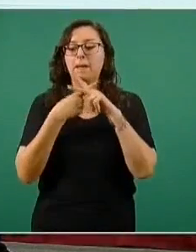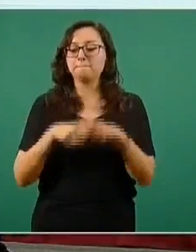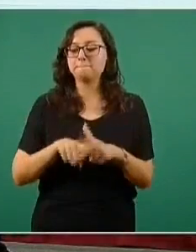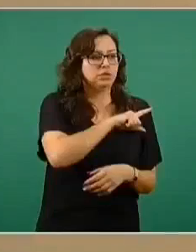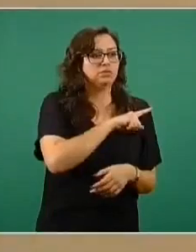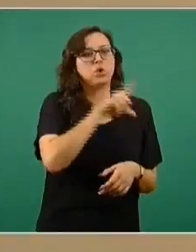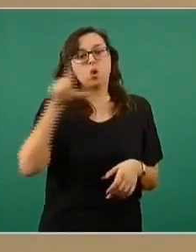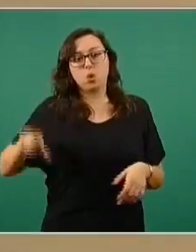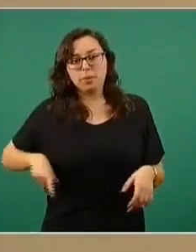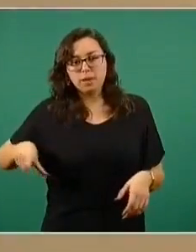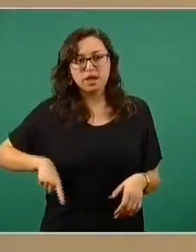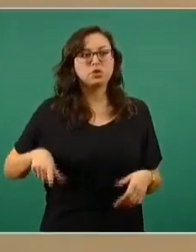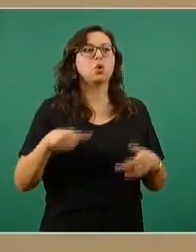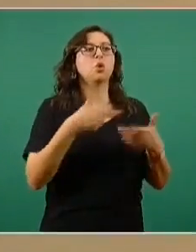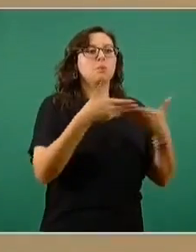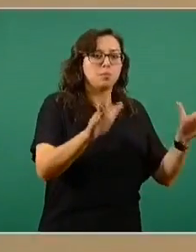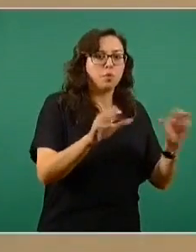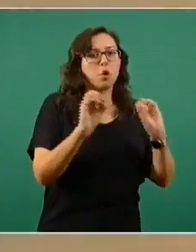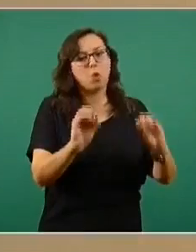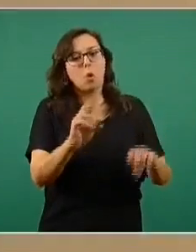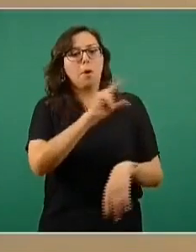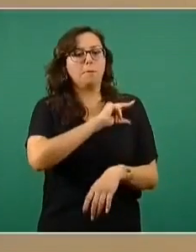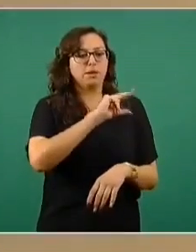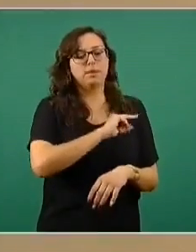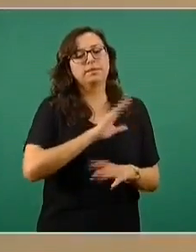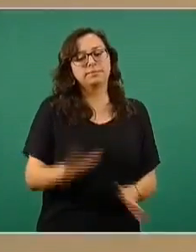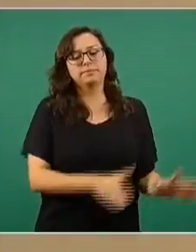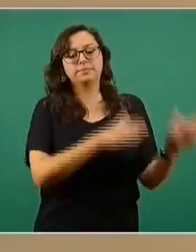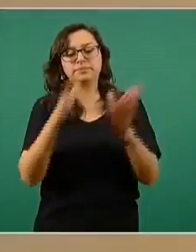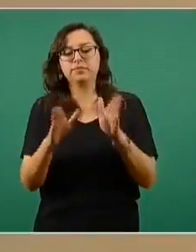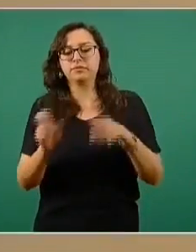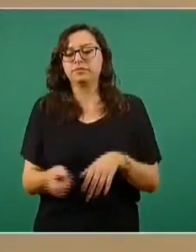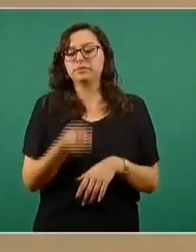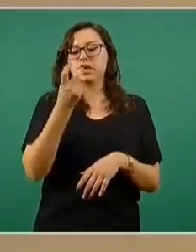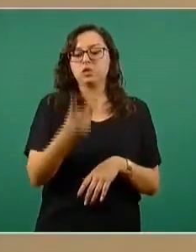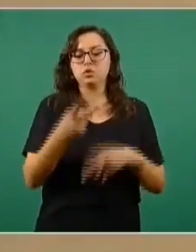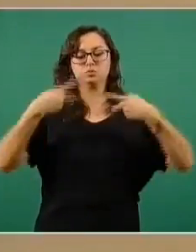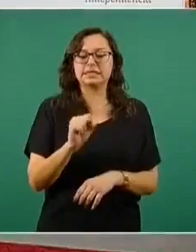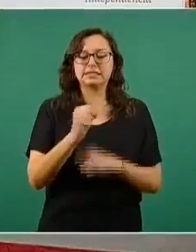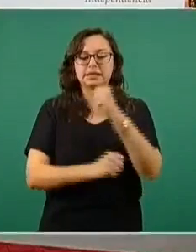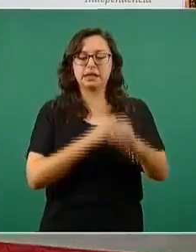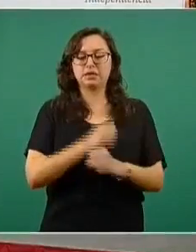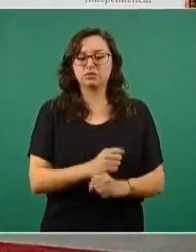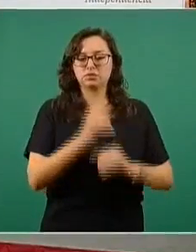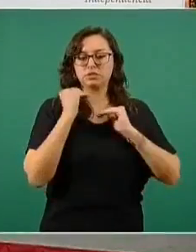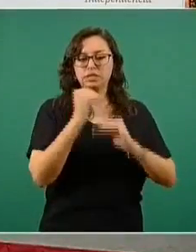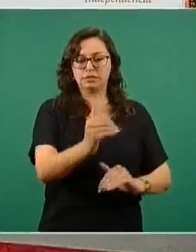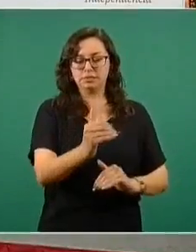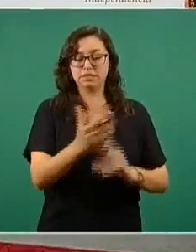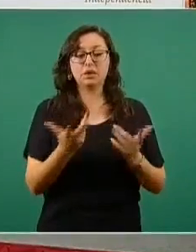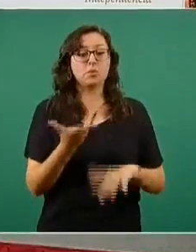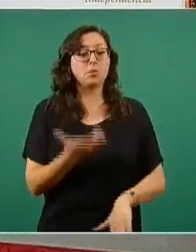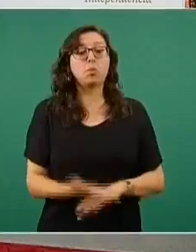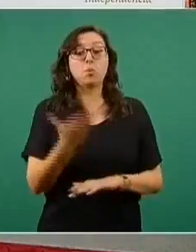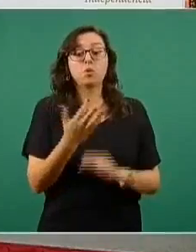positivo y está a la espera de la PCR. Agregó que permanecerá trabajando en casa y pendiente de la estrategia de